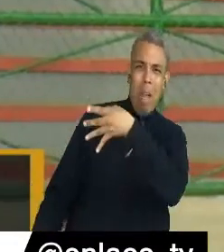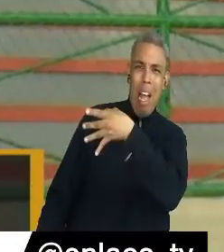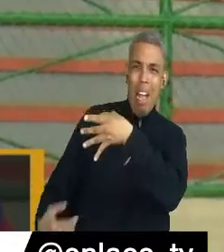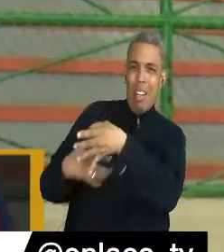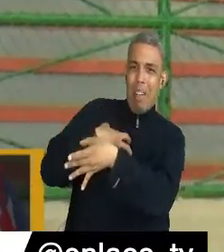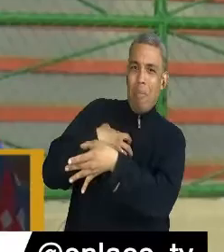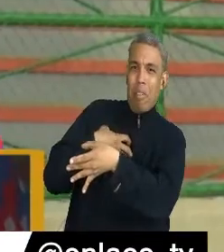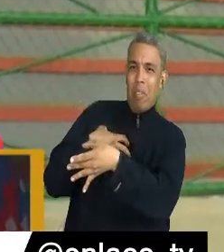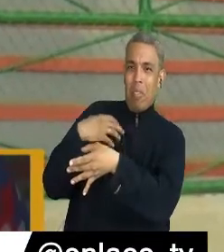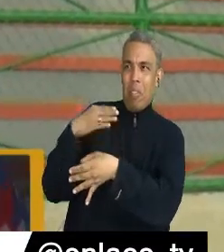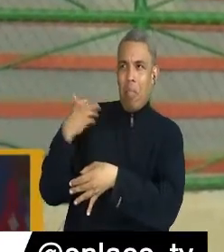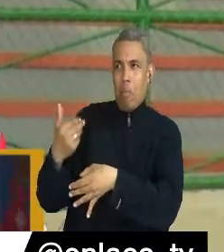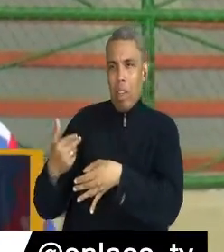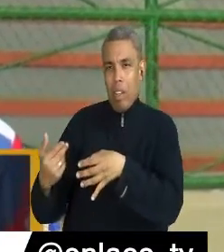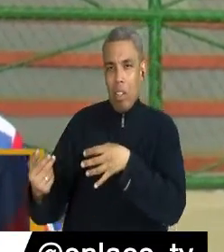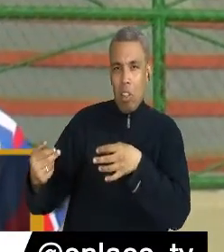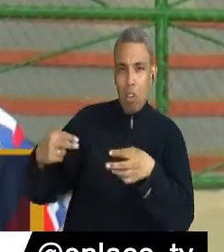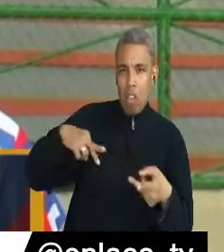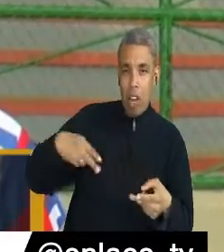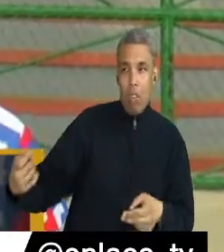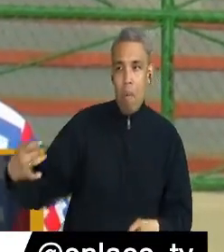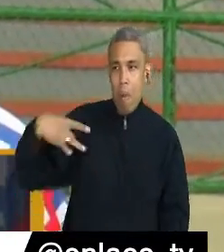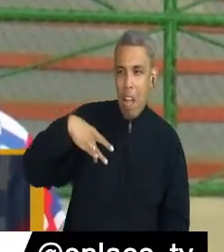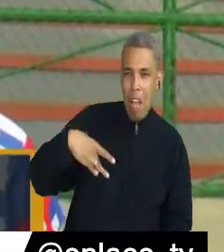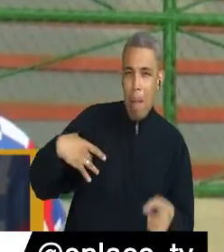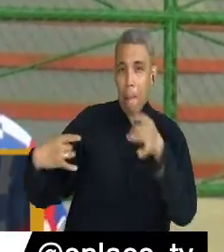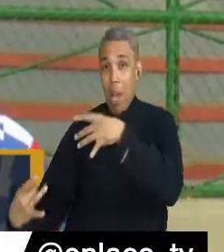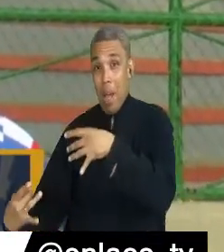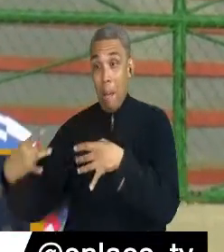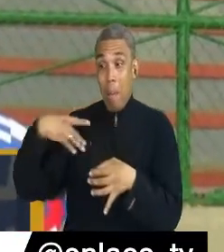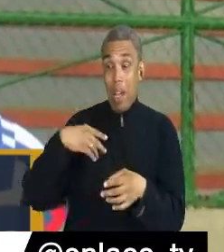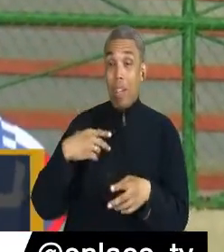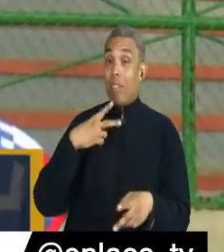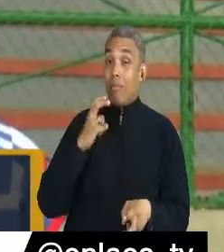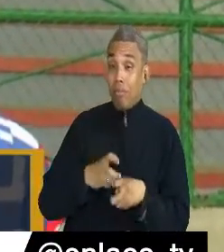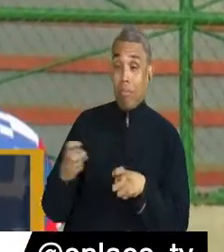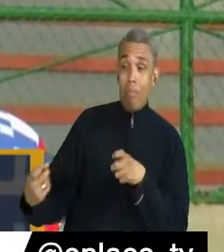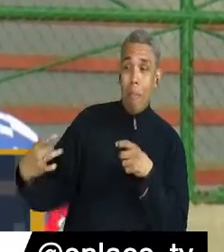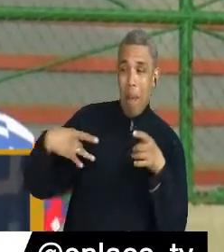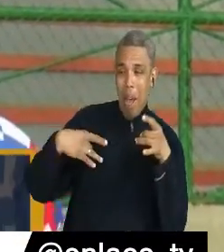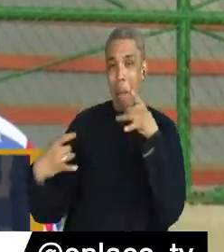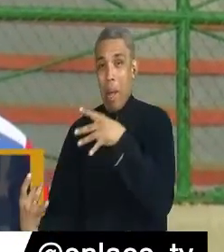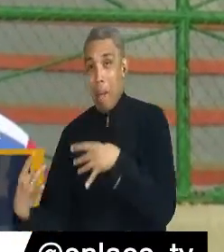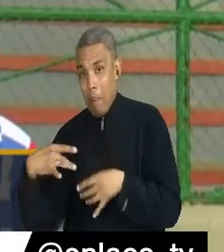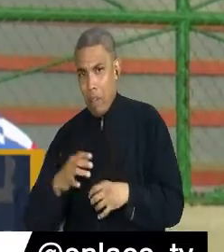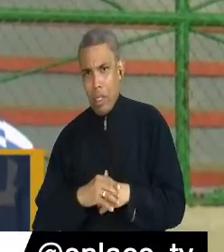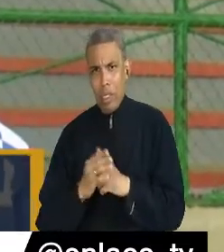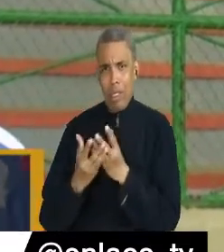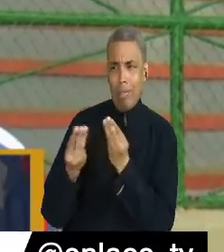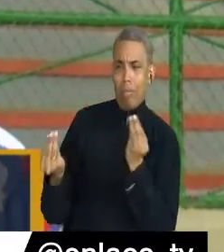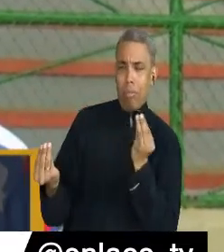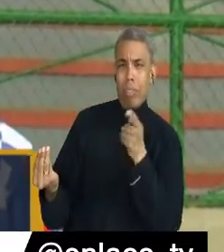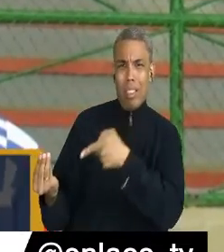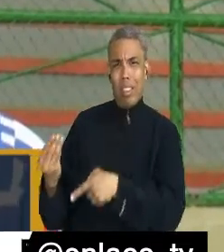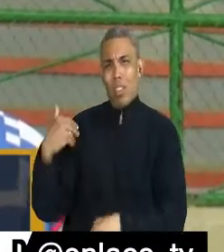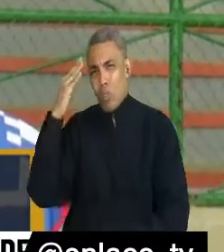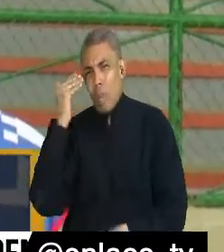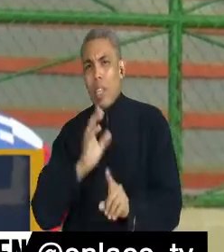de colombia y bolívar que su trayectoria como todos lo saben en una trayectoria beisbolera